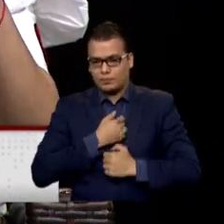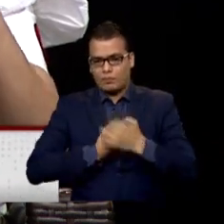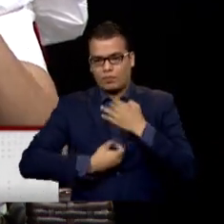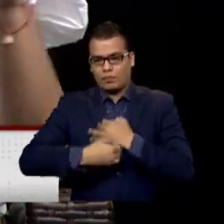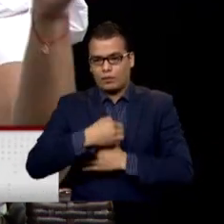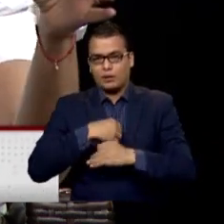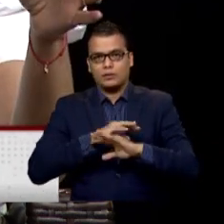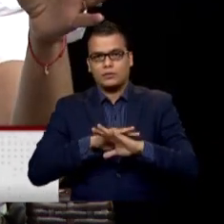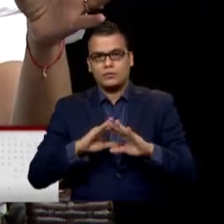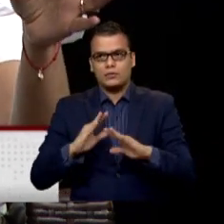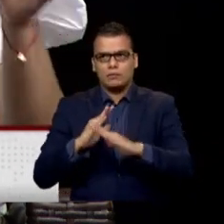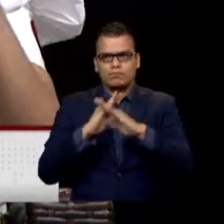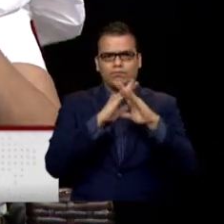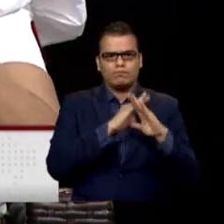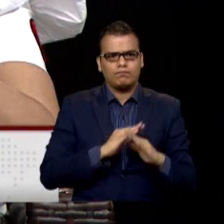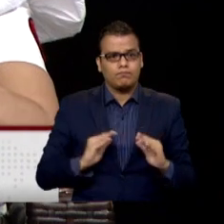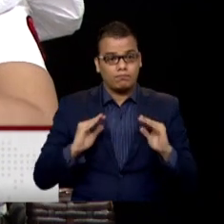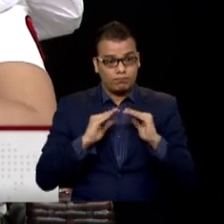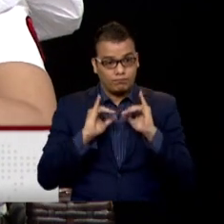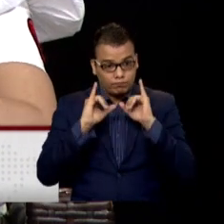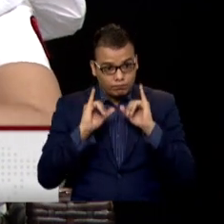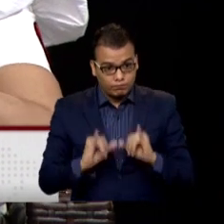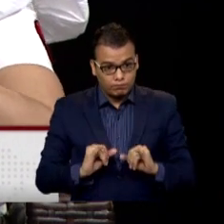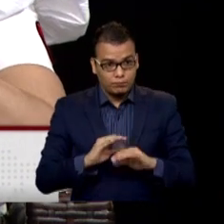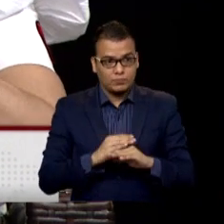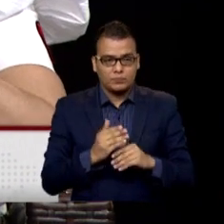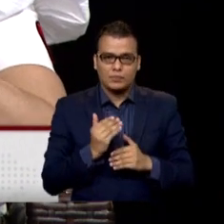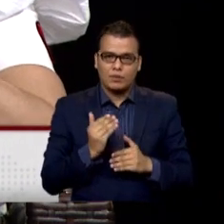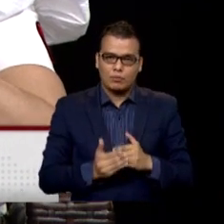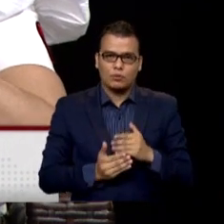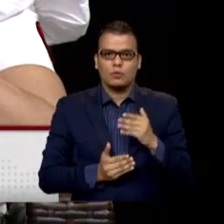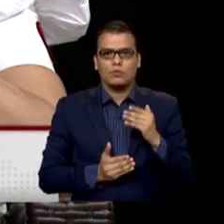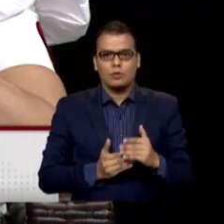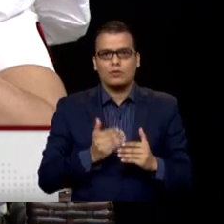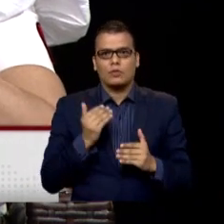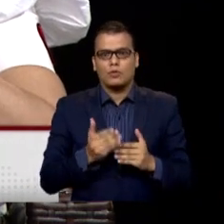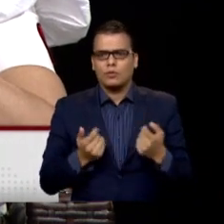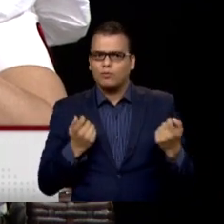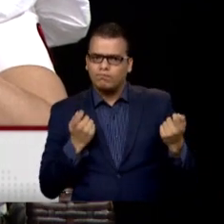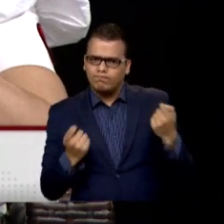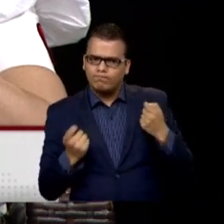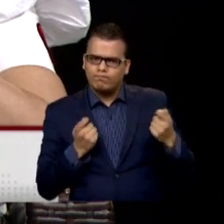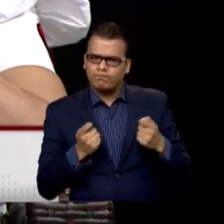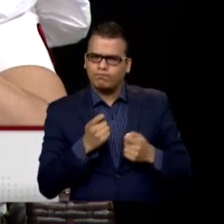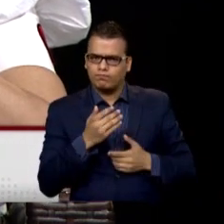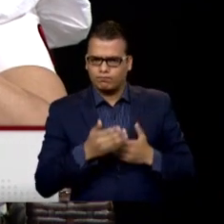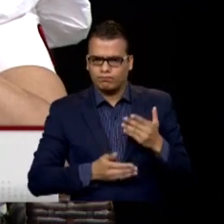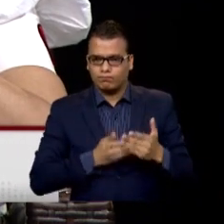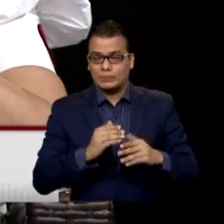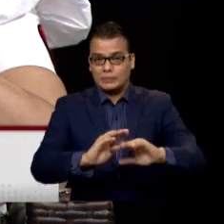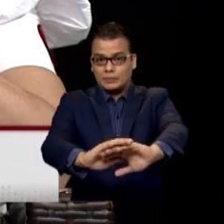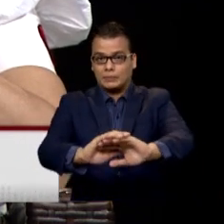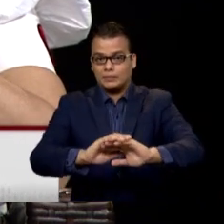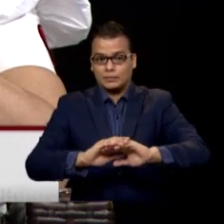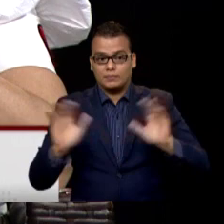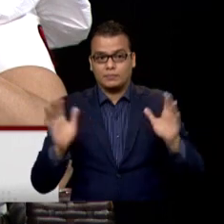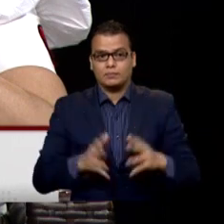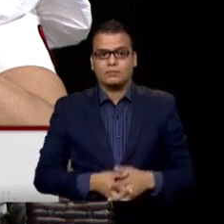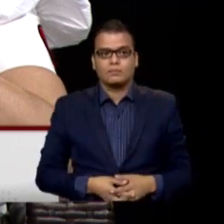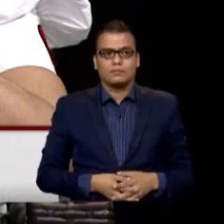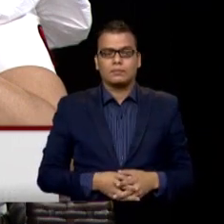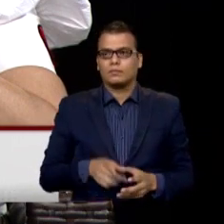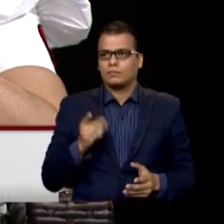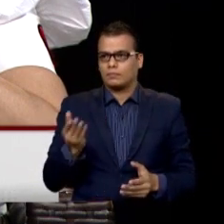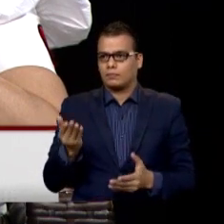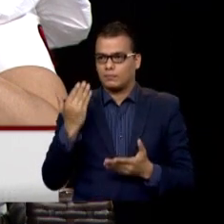cuidarnos, mantener aislamiento y poco a poco ir mirando cómo va evolucionando la infección en la ciudad. Doctora